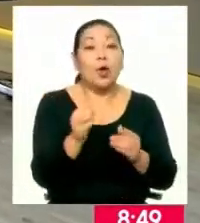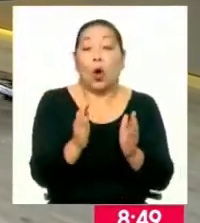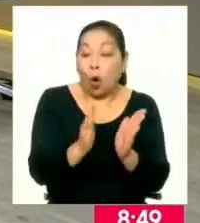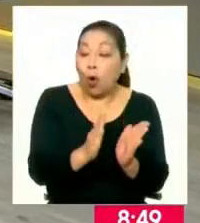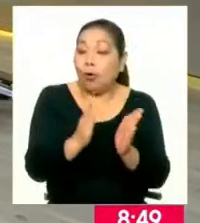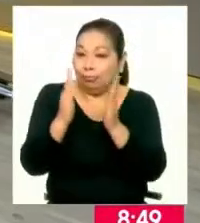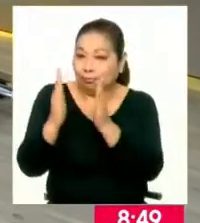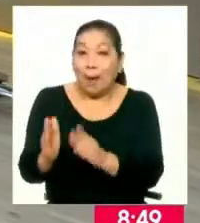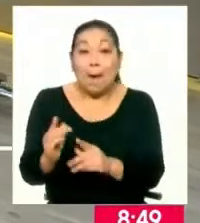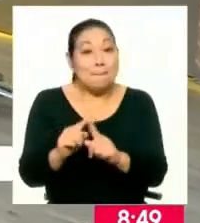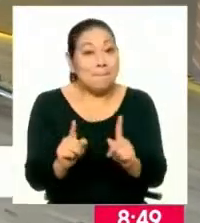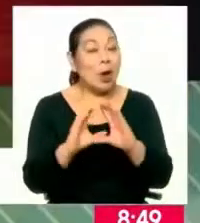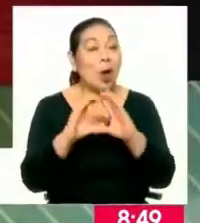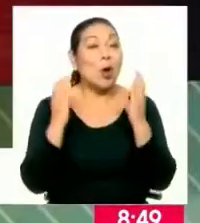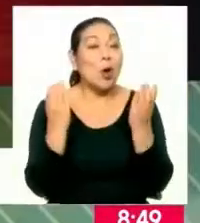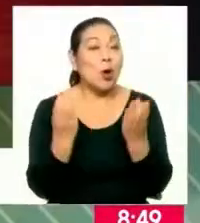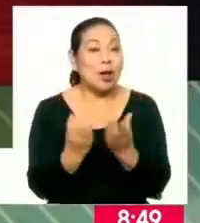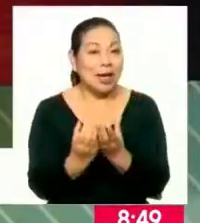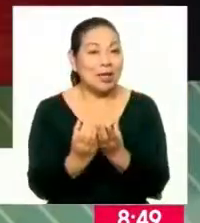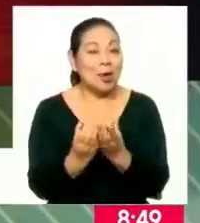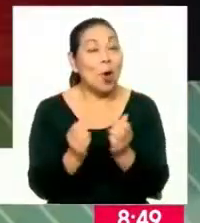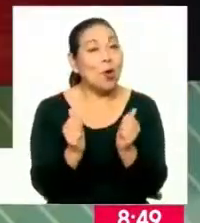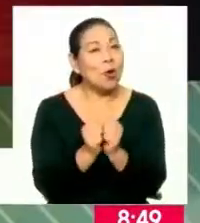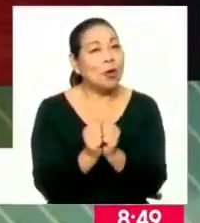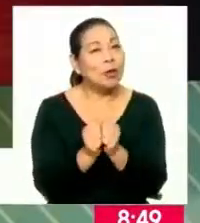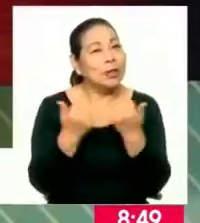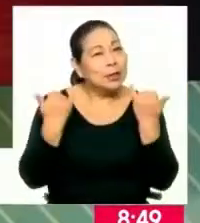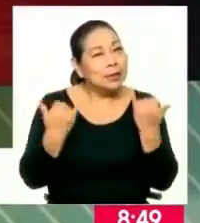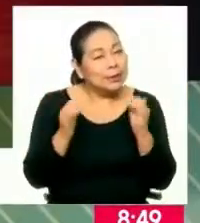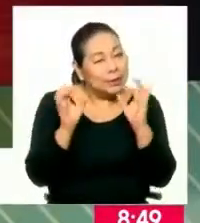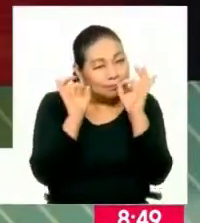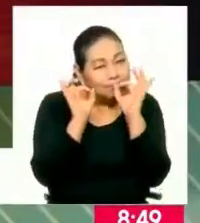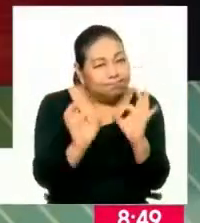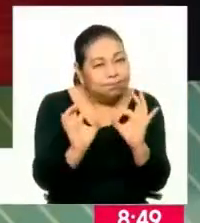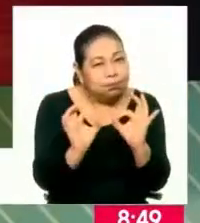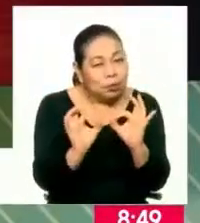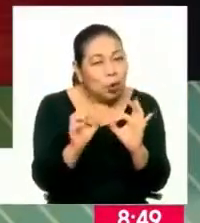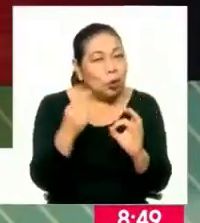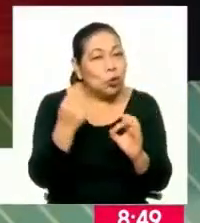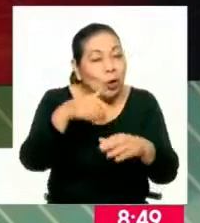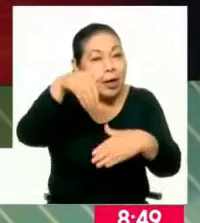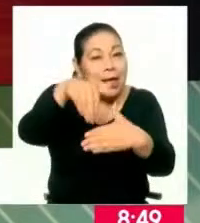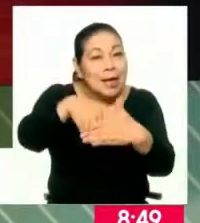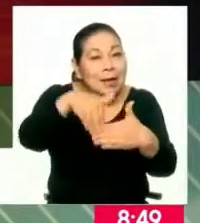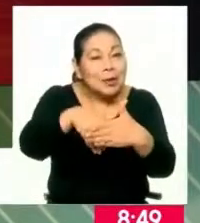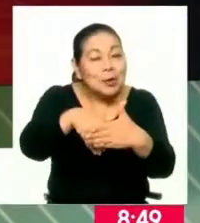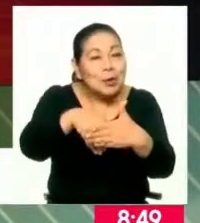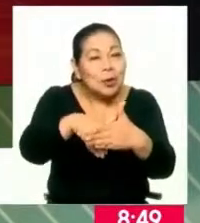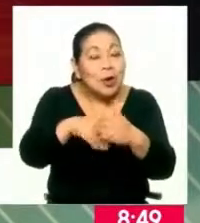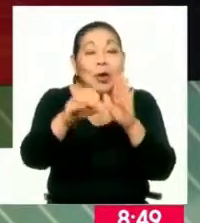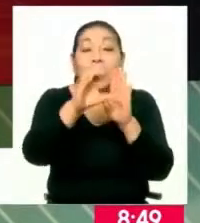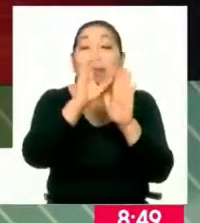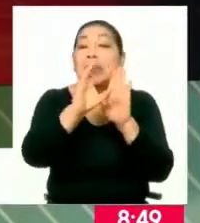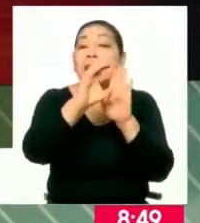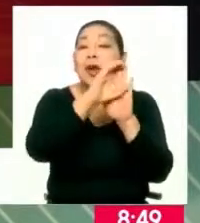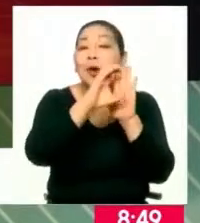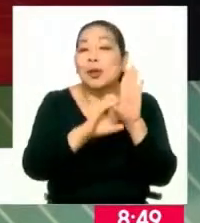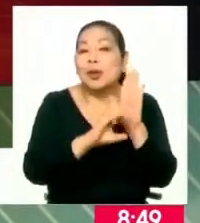cosa. Pero que el Congreso, con esa precisión de solo elecciones que hace la